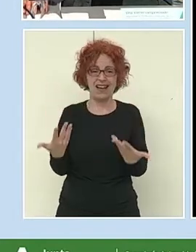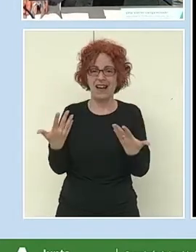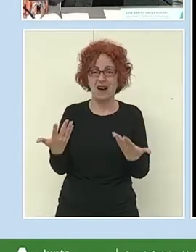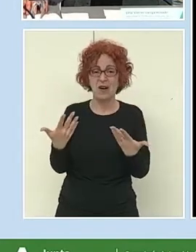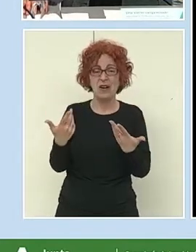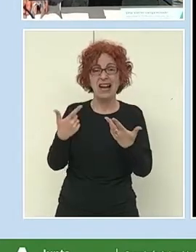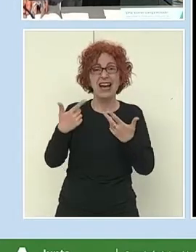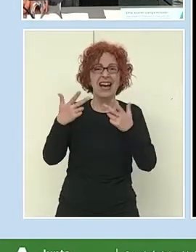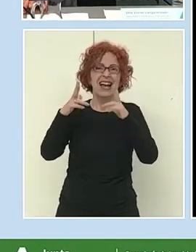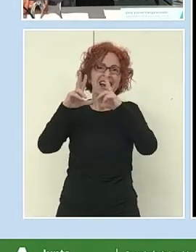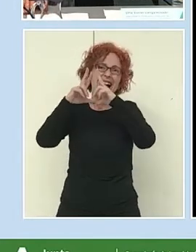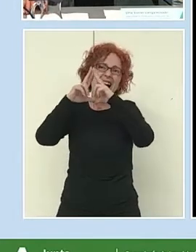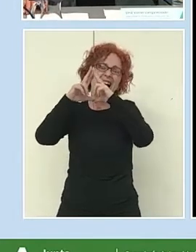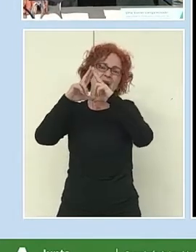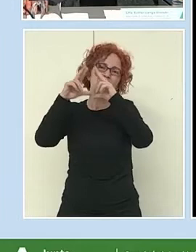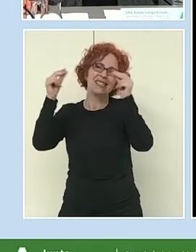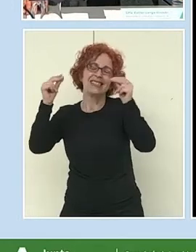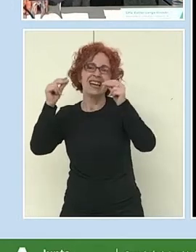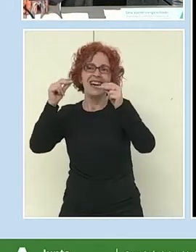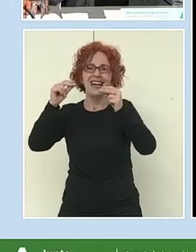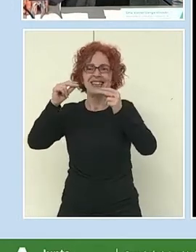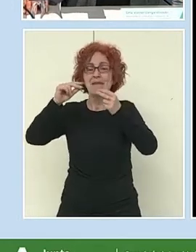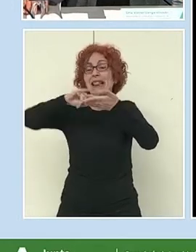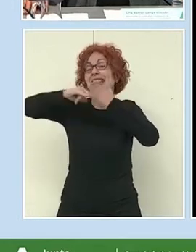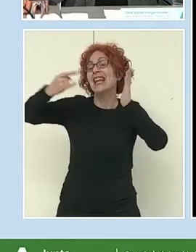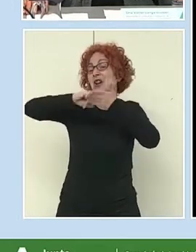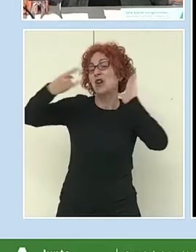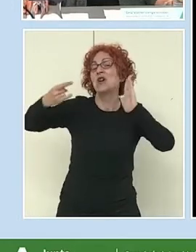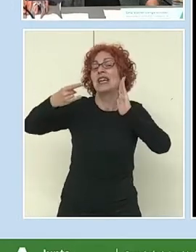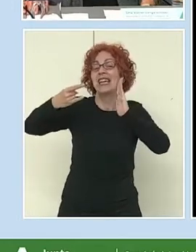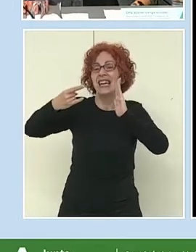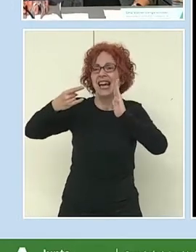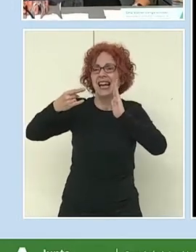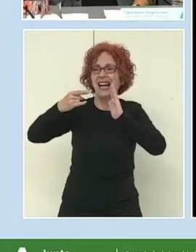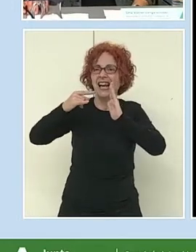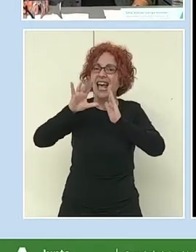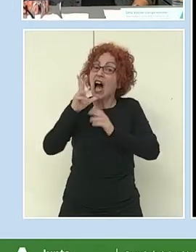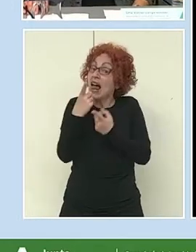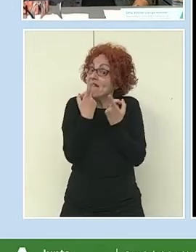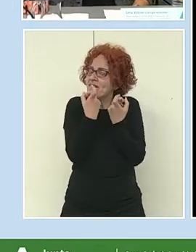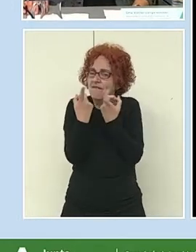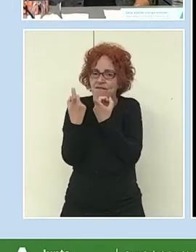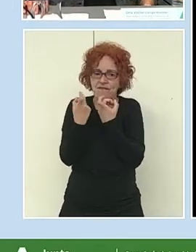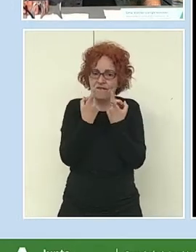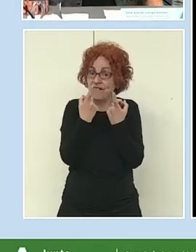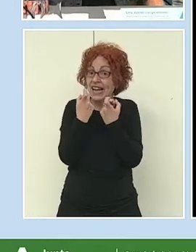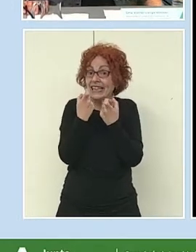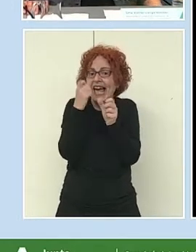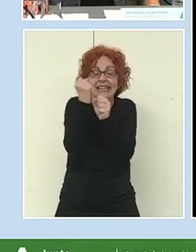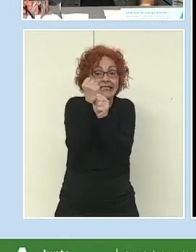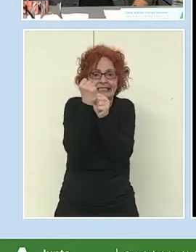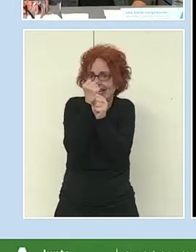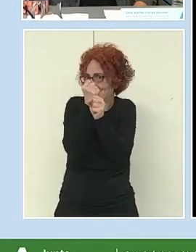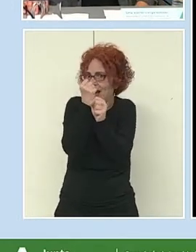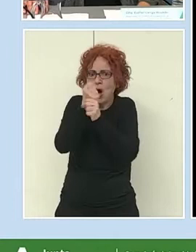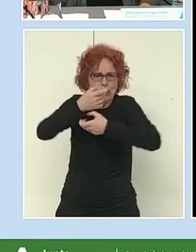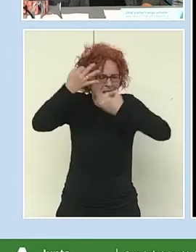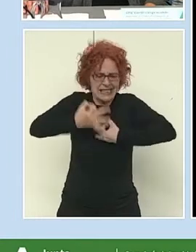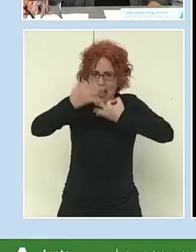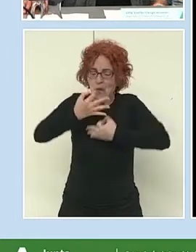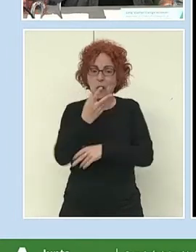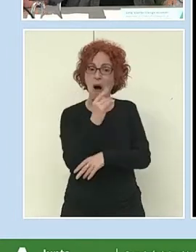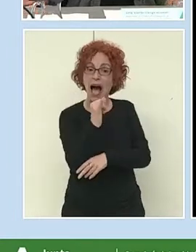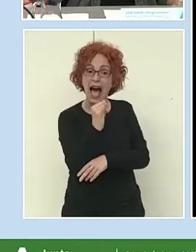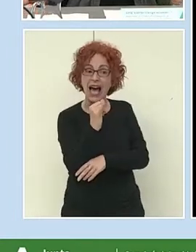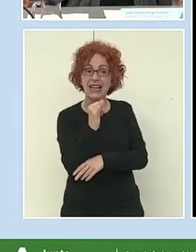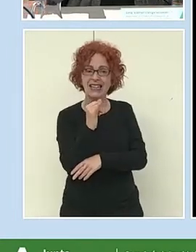las carreras TIC o TRIC están muy demandadas, la oferta laboral no para de crecer y que,